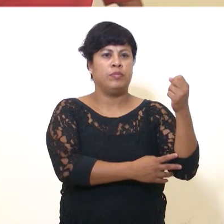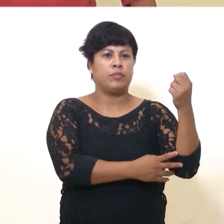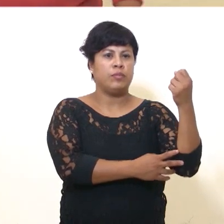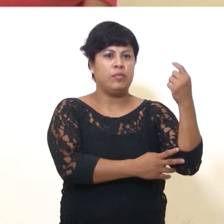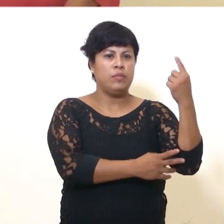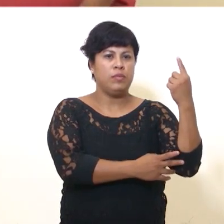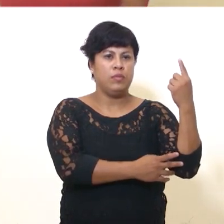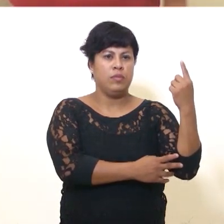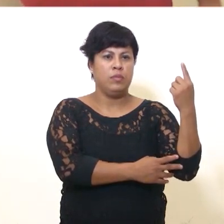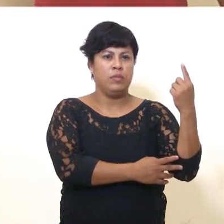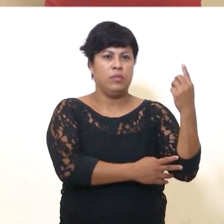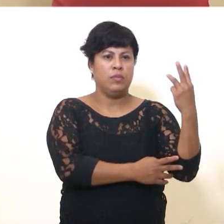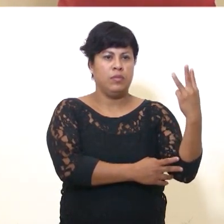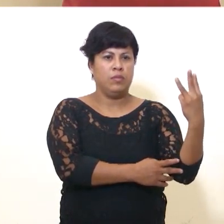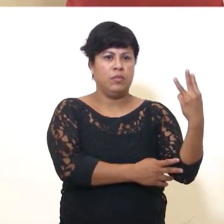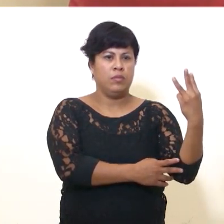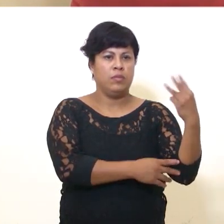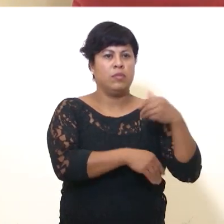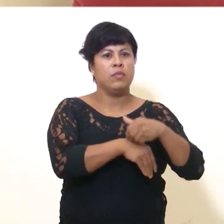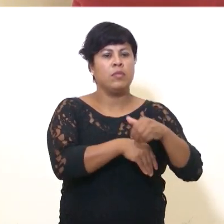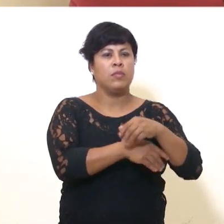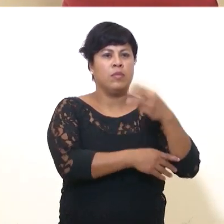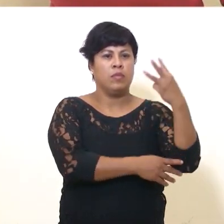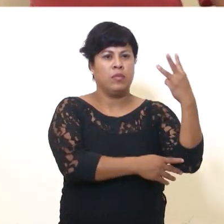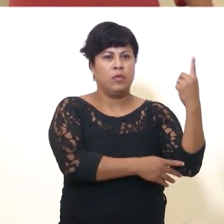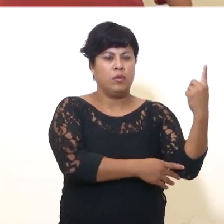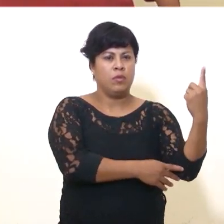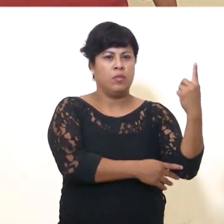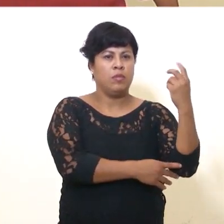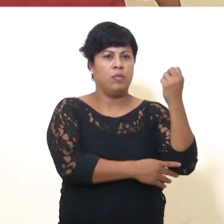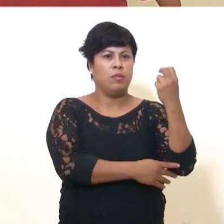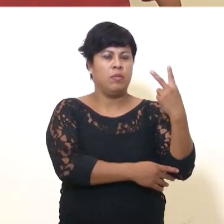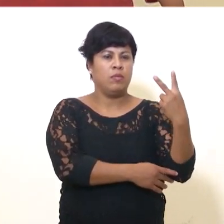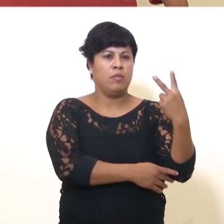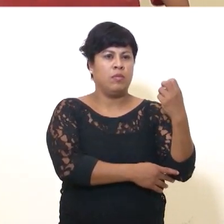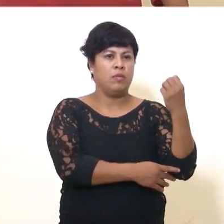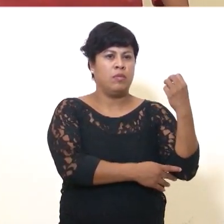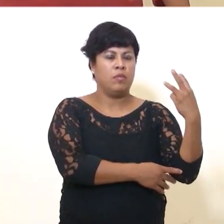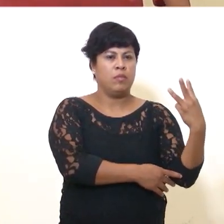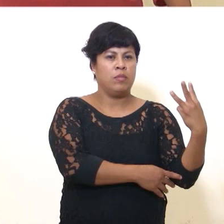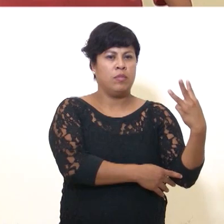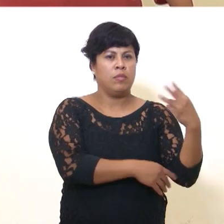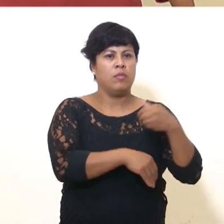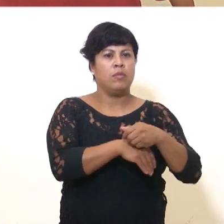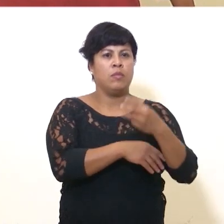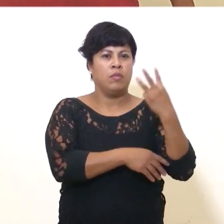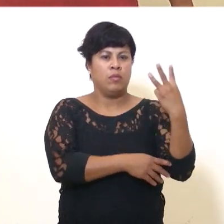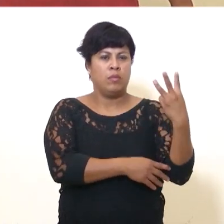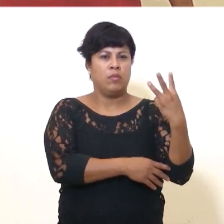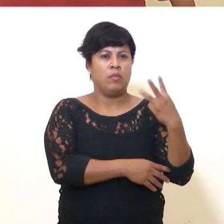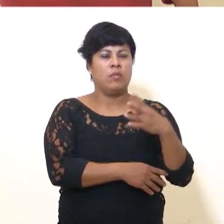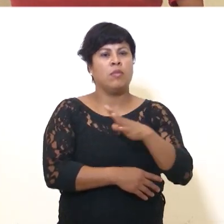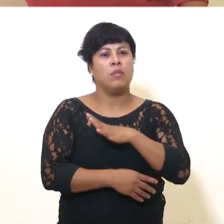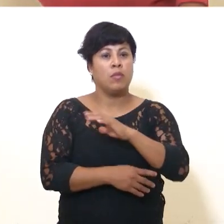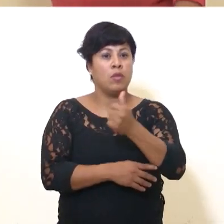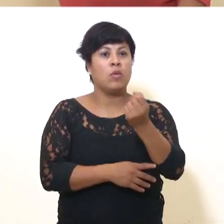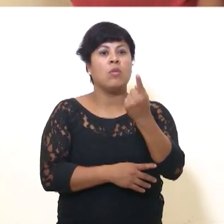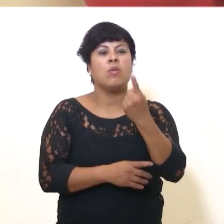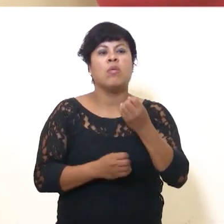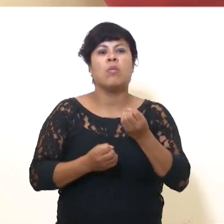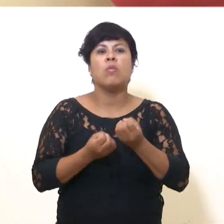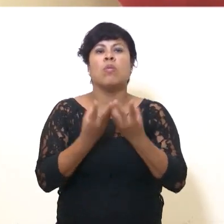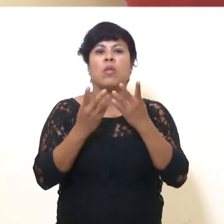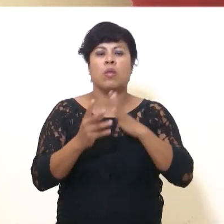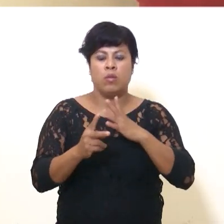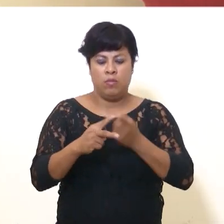2. Aquí dijimos que había 3, ¿ok? Hay 3. 1, 2, 3.